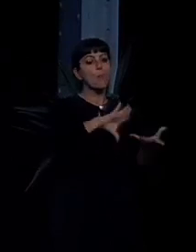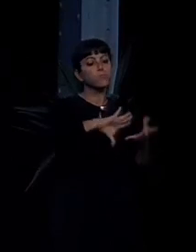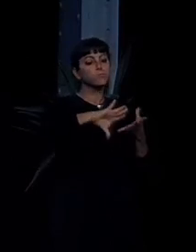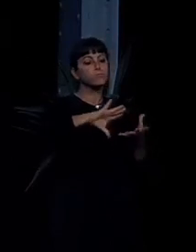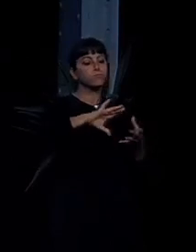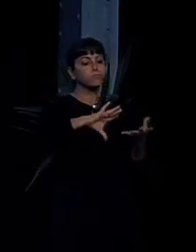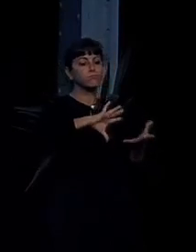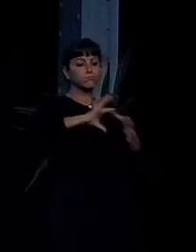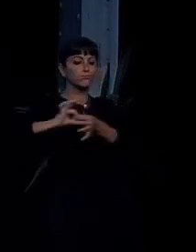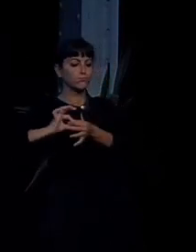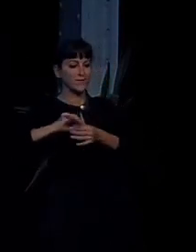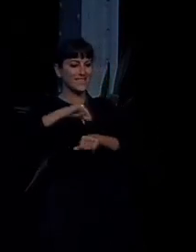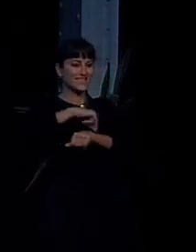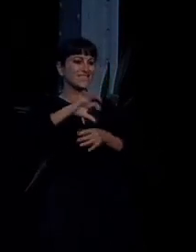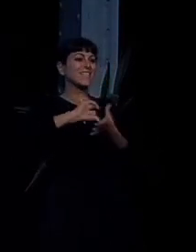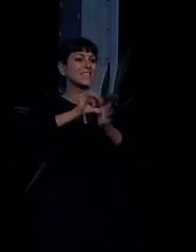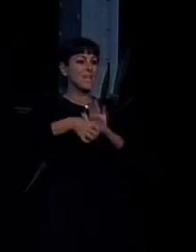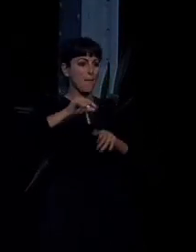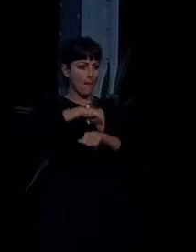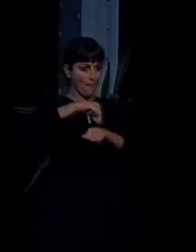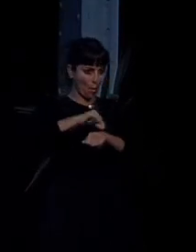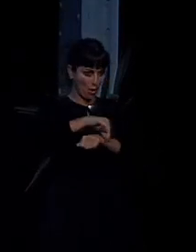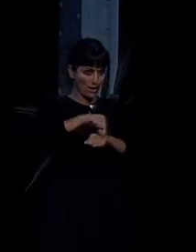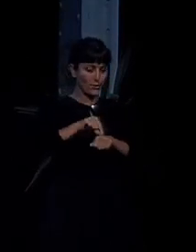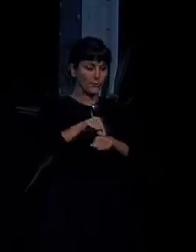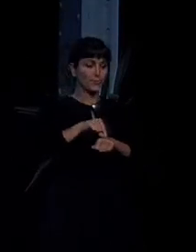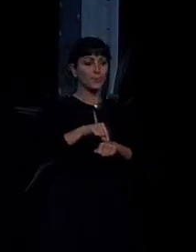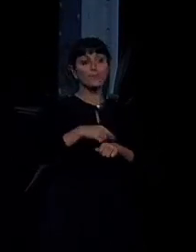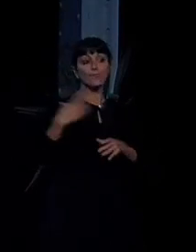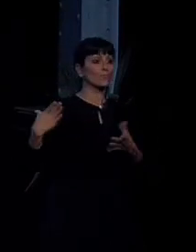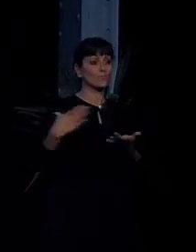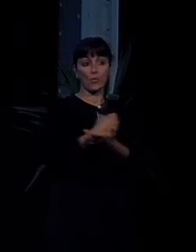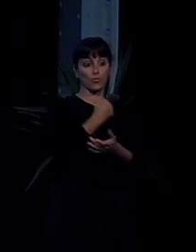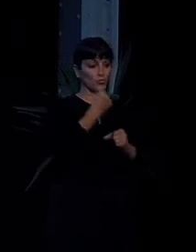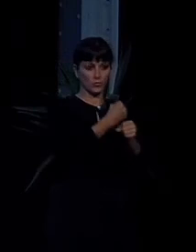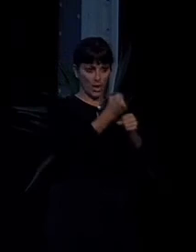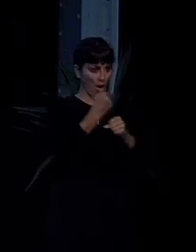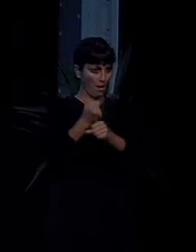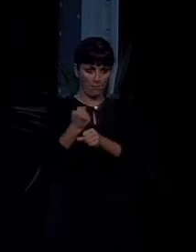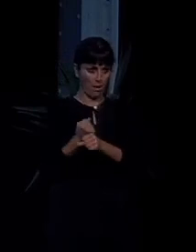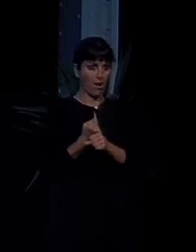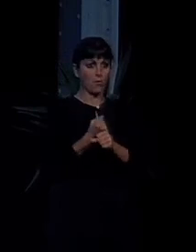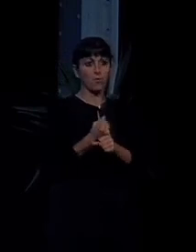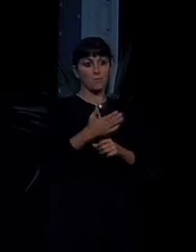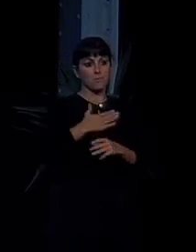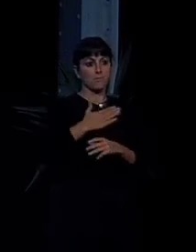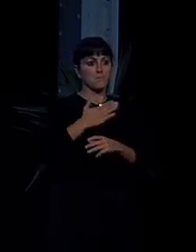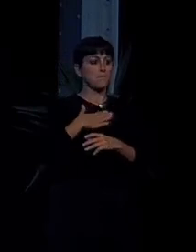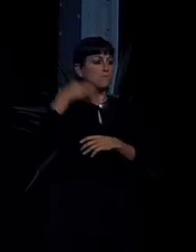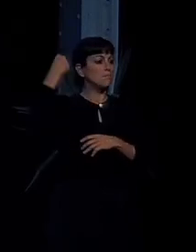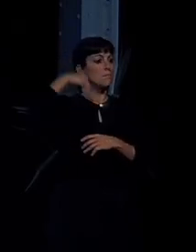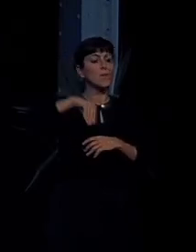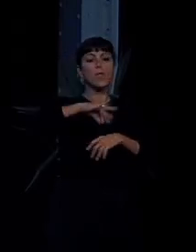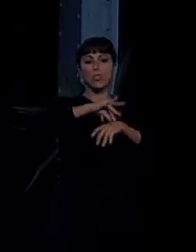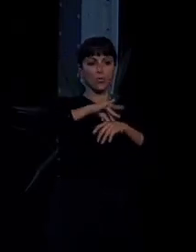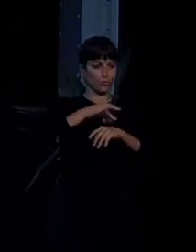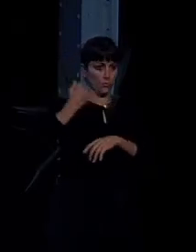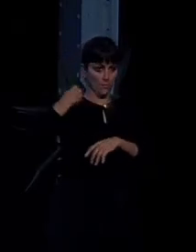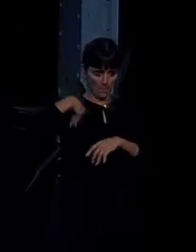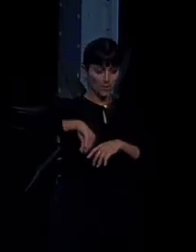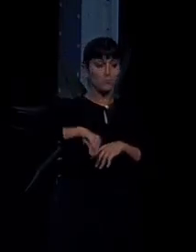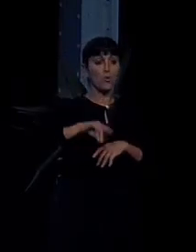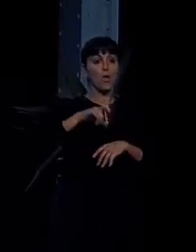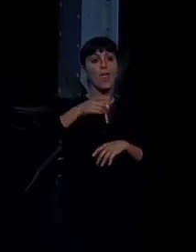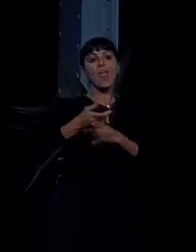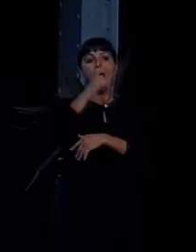¿no? Todo este trabajo, en un principio, fue el objeto de estudio de mi tesis doctoral y después, el año pasado, salió el libro